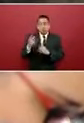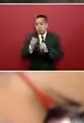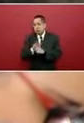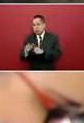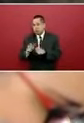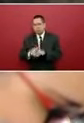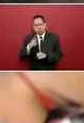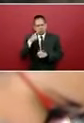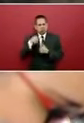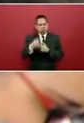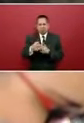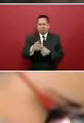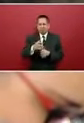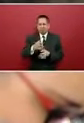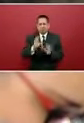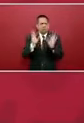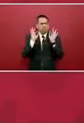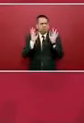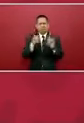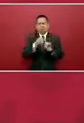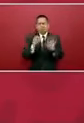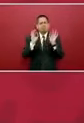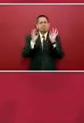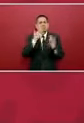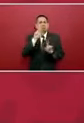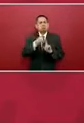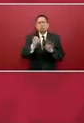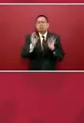la normalidad, nos quedan